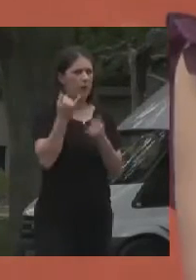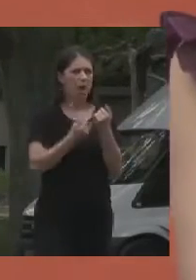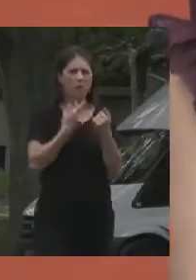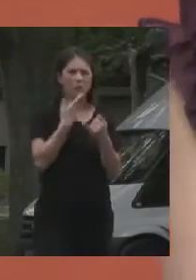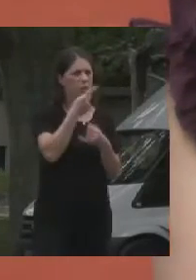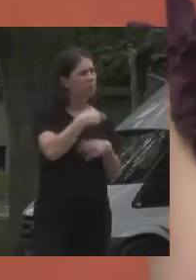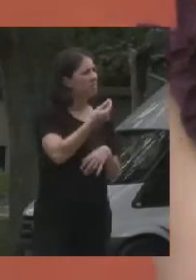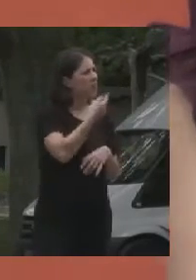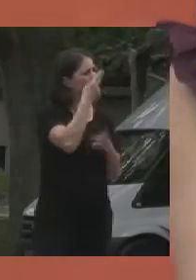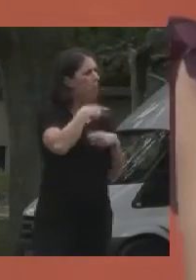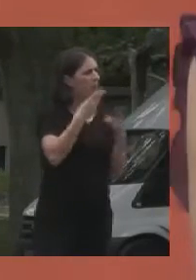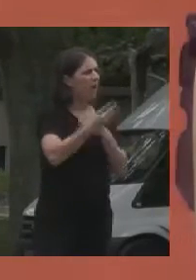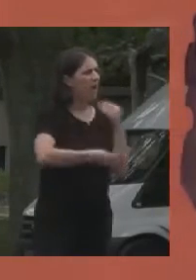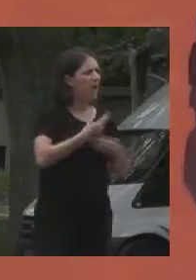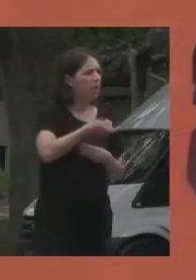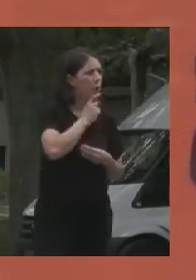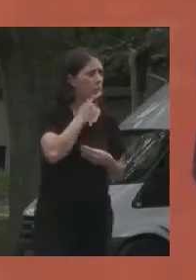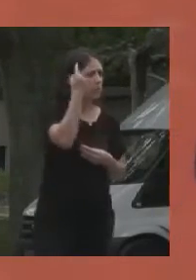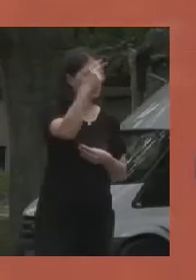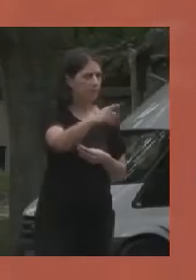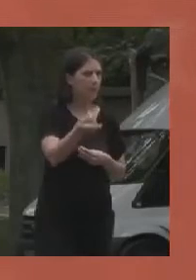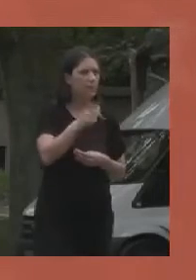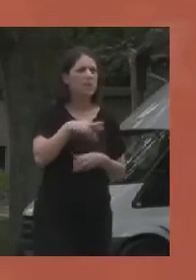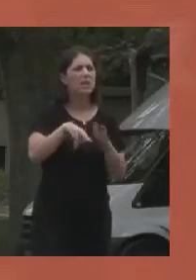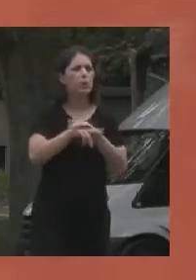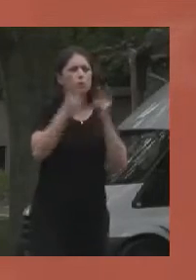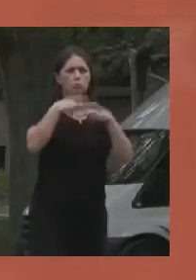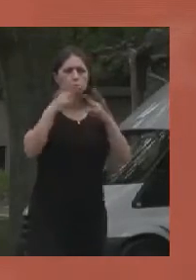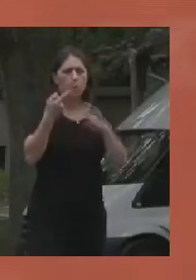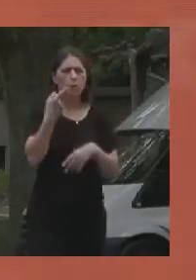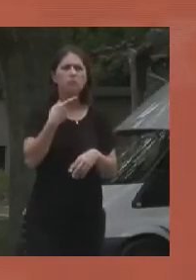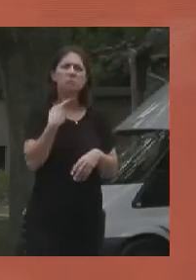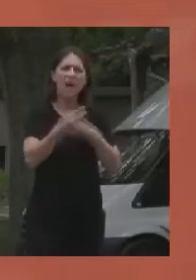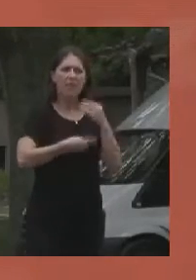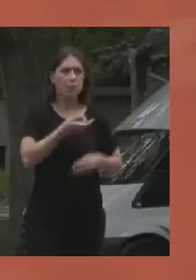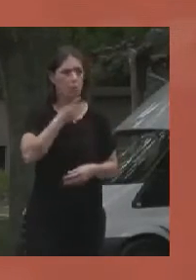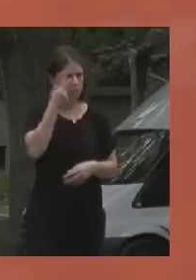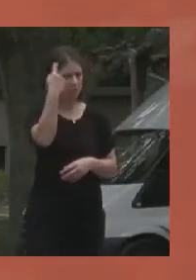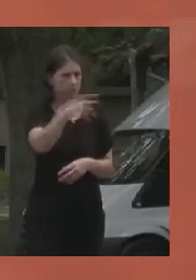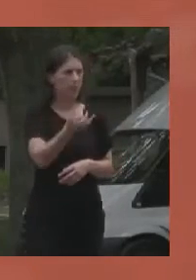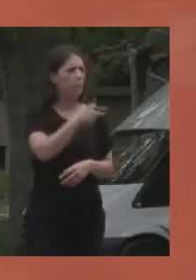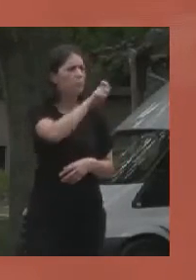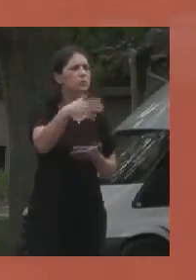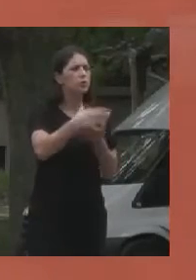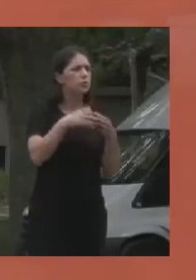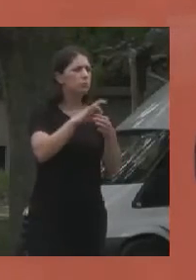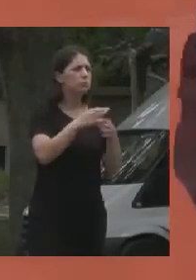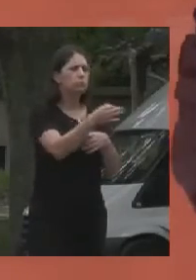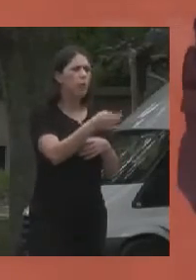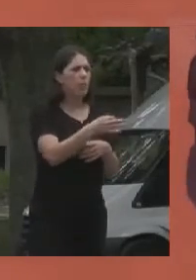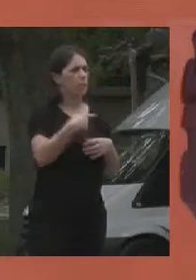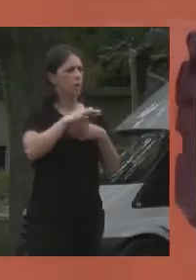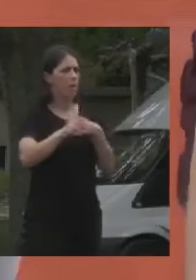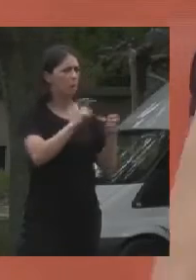todos, sobre o que hai que facer cos recursos públicos, a todos e a todas as que non sodes nin de Podemos, nin de Marea, nin de